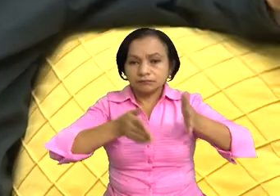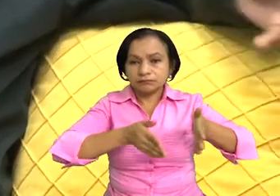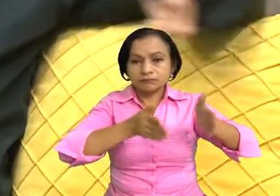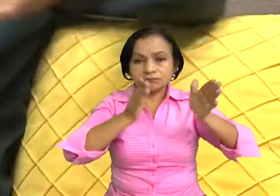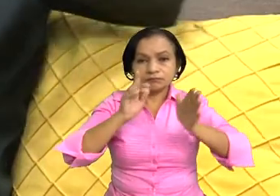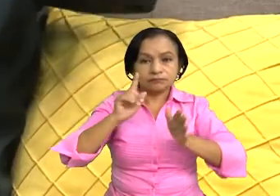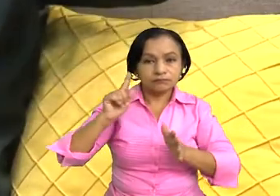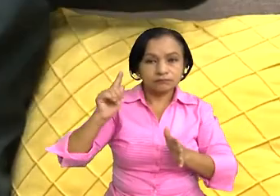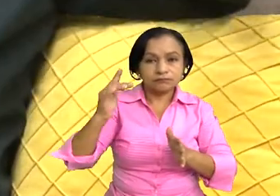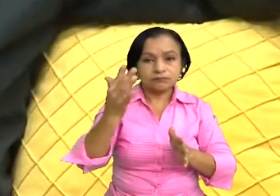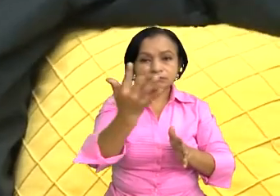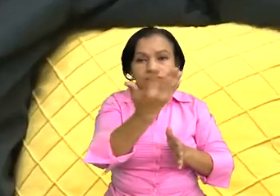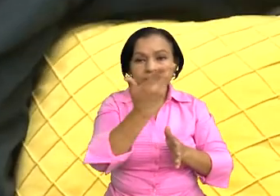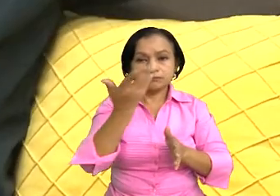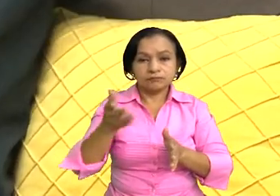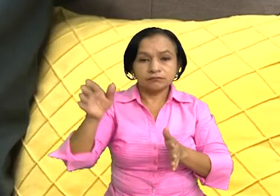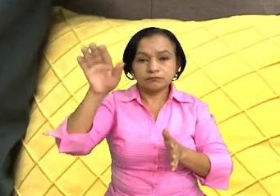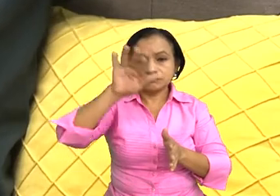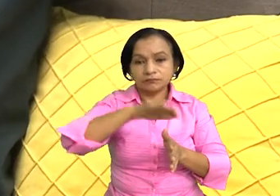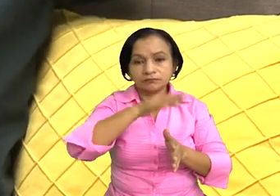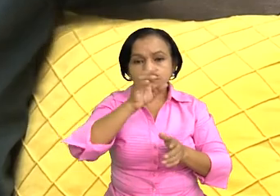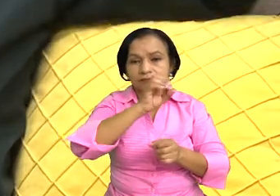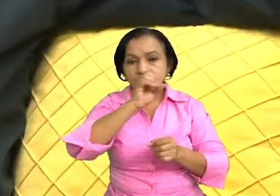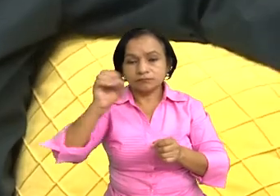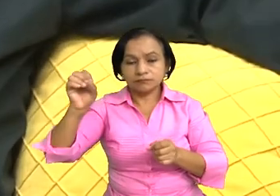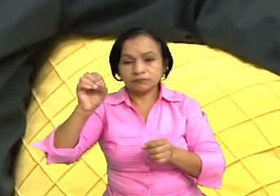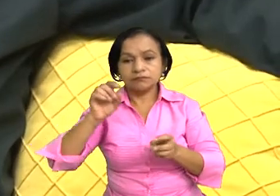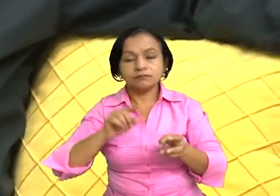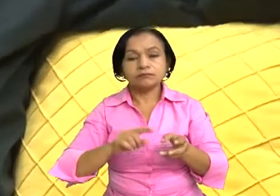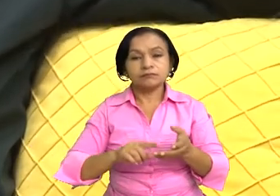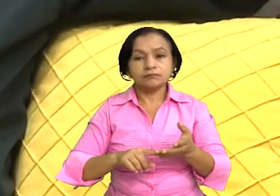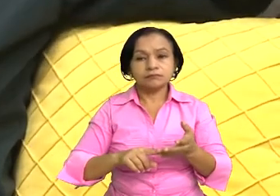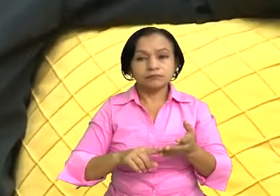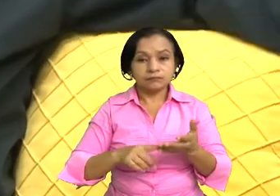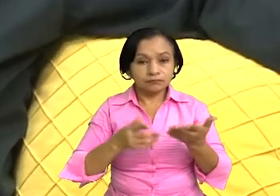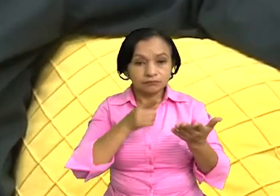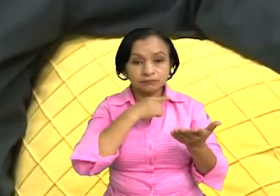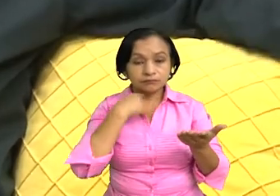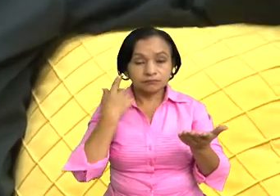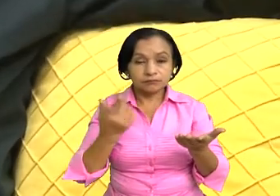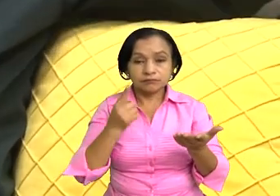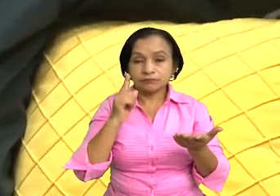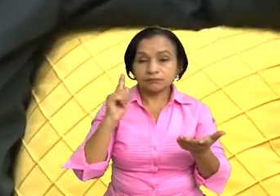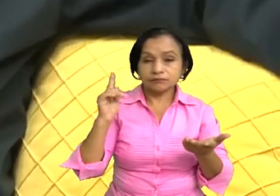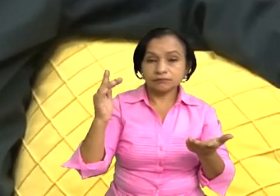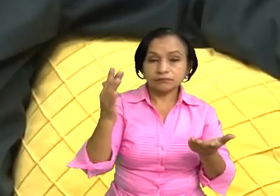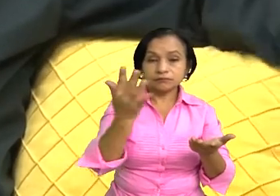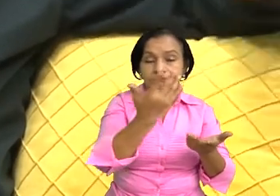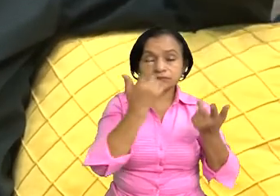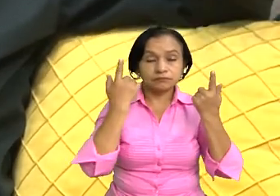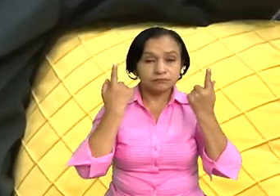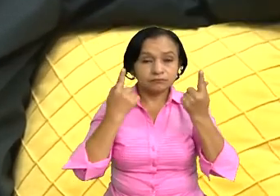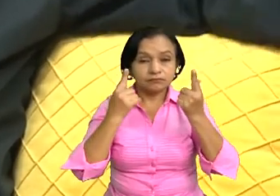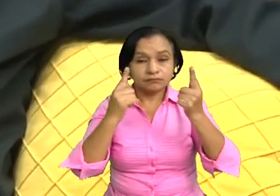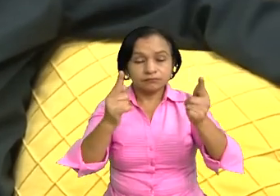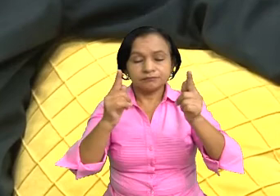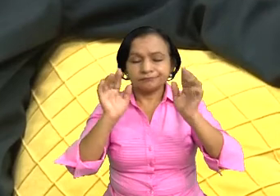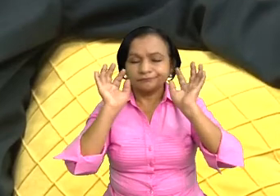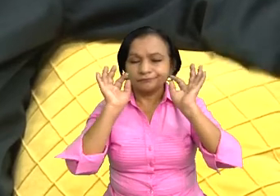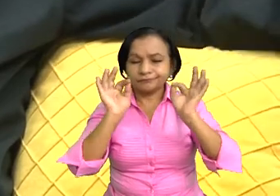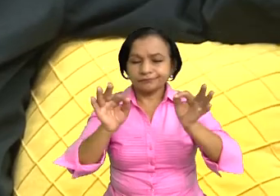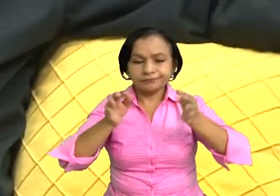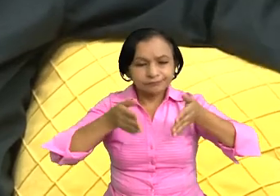toda la parte de los balnearios de Occidente, ¿verdad? Todos los balnearios de Chinandega los dejamos nítidos